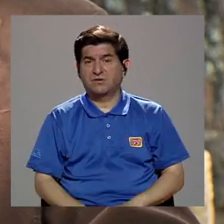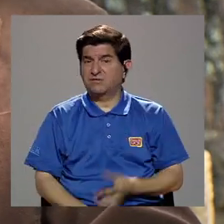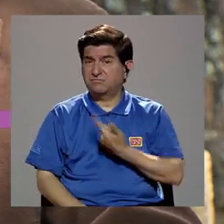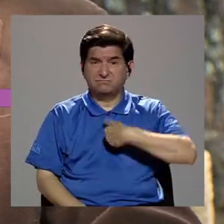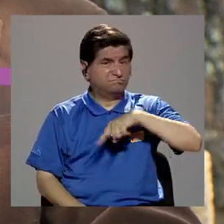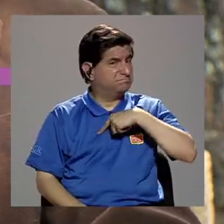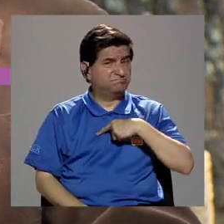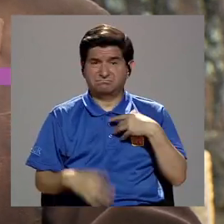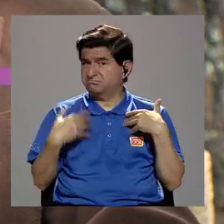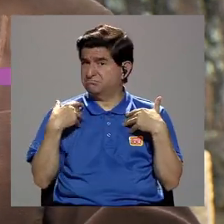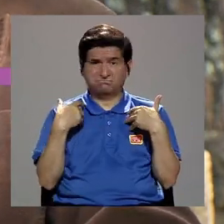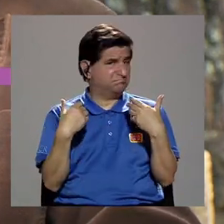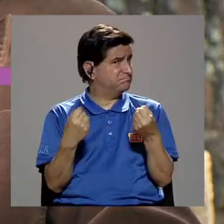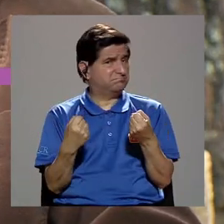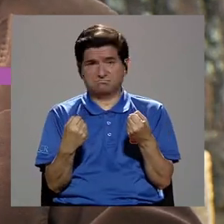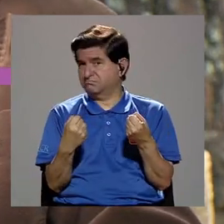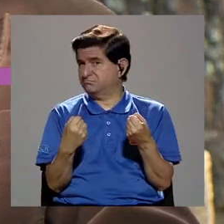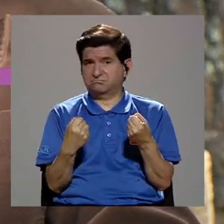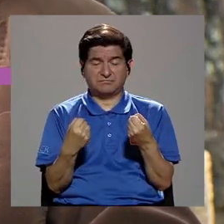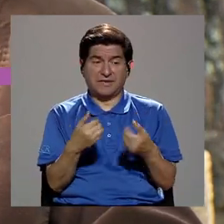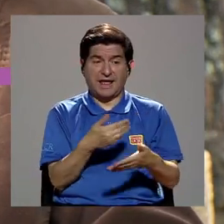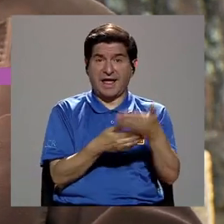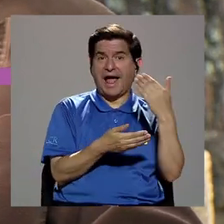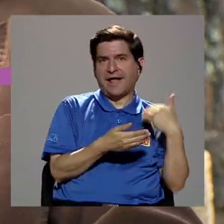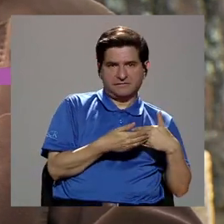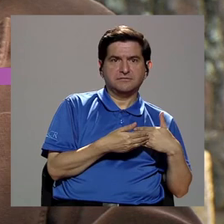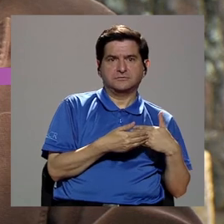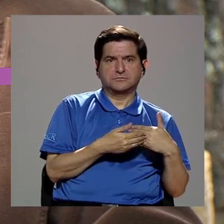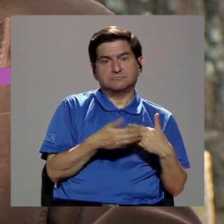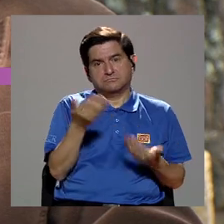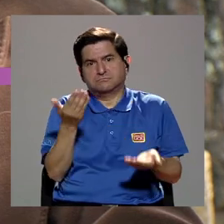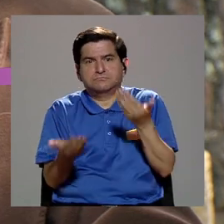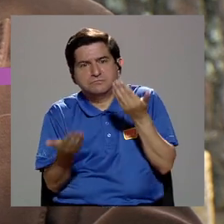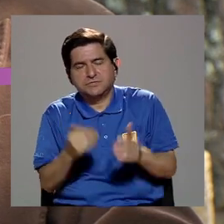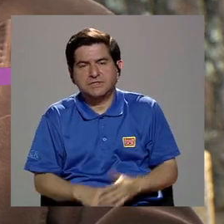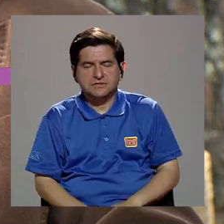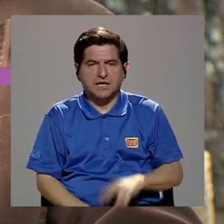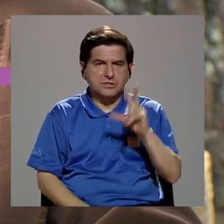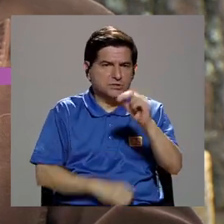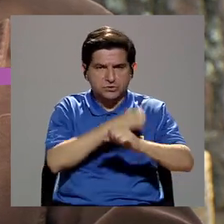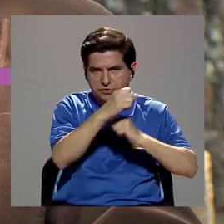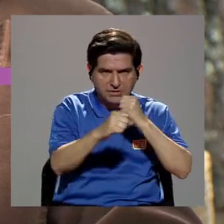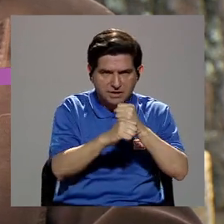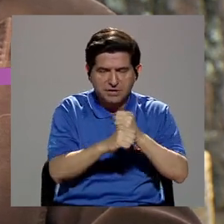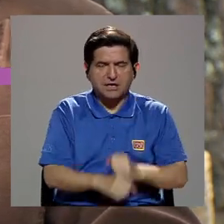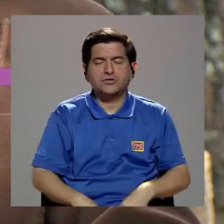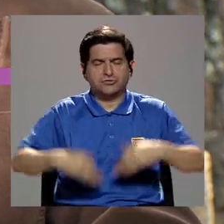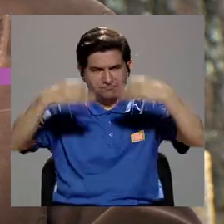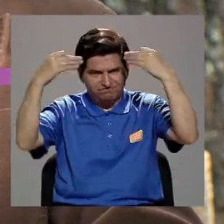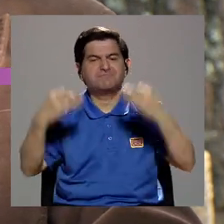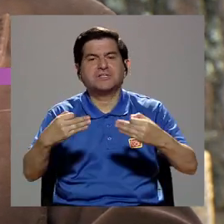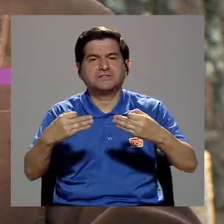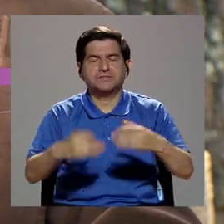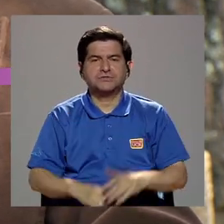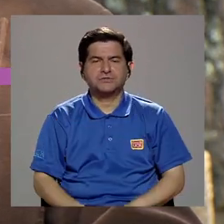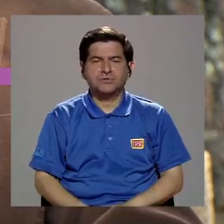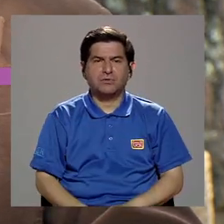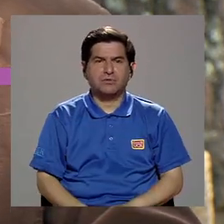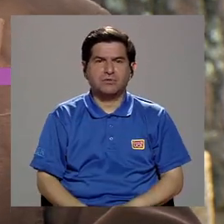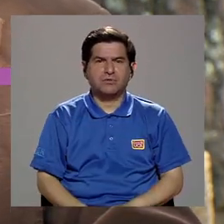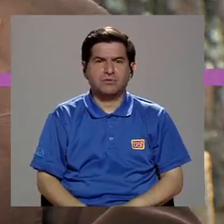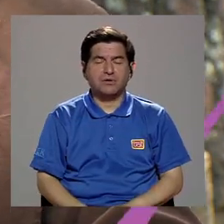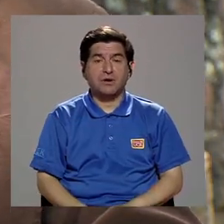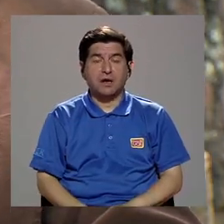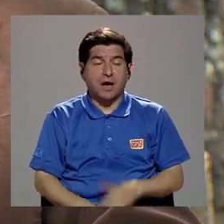Si no somos sanos, pues probablemente desde antes tenemos que tomar, desde los 30 años, tomar decisiones, el